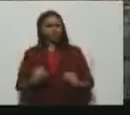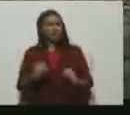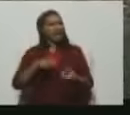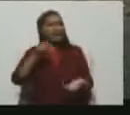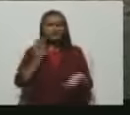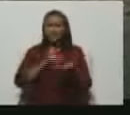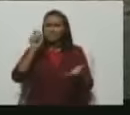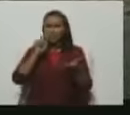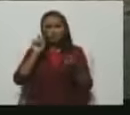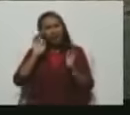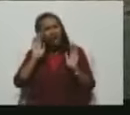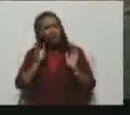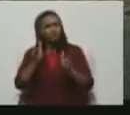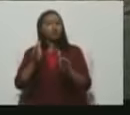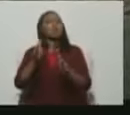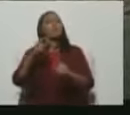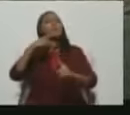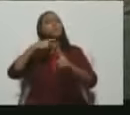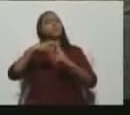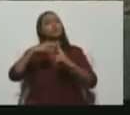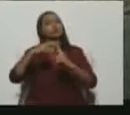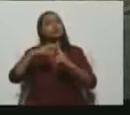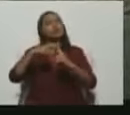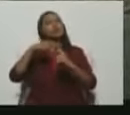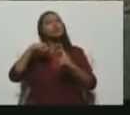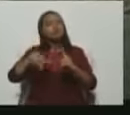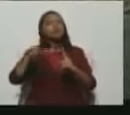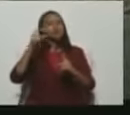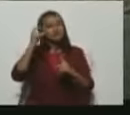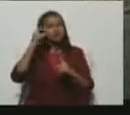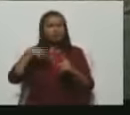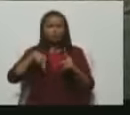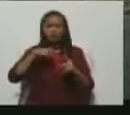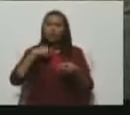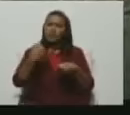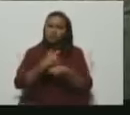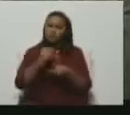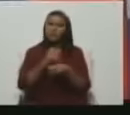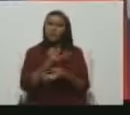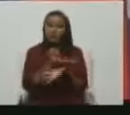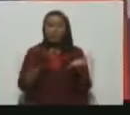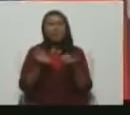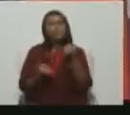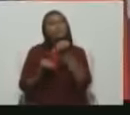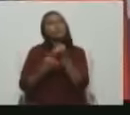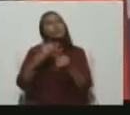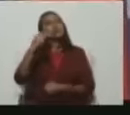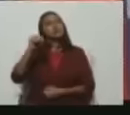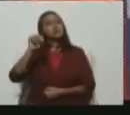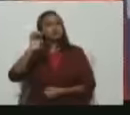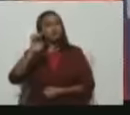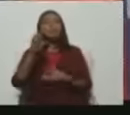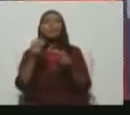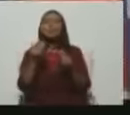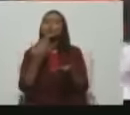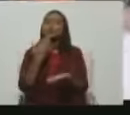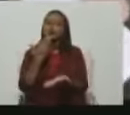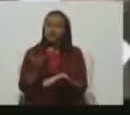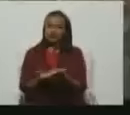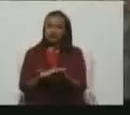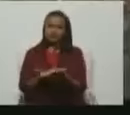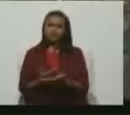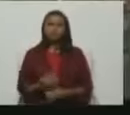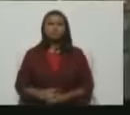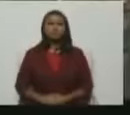audaz por el éxito de este gran trabajo que estamos realizando para apoyar al poder electoral. Muchas gracias. ¡Ahí